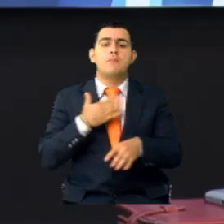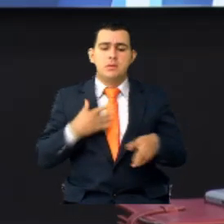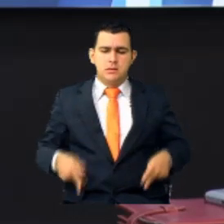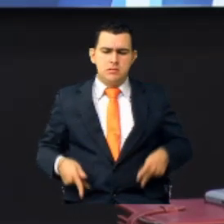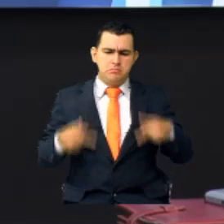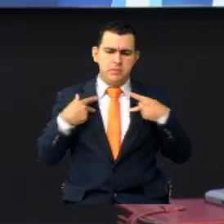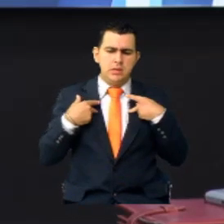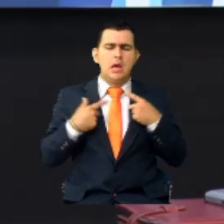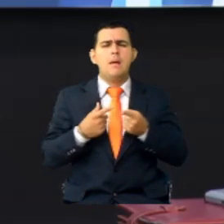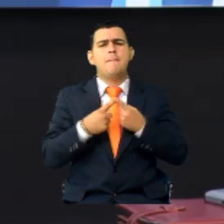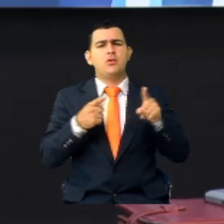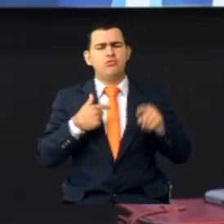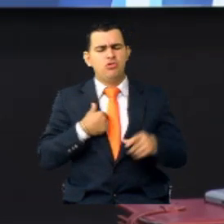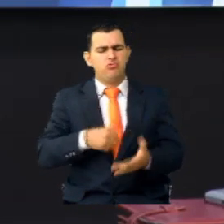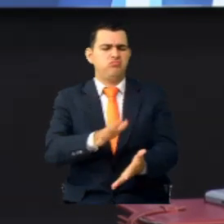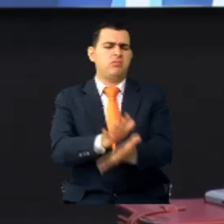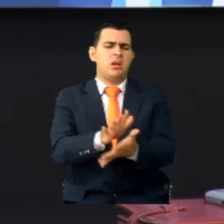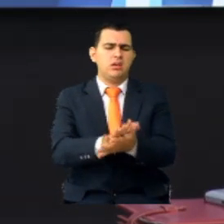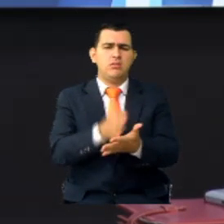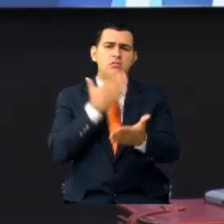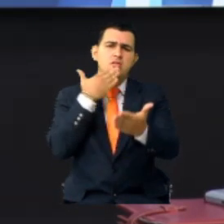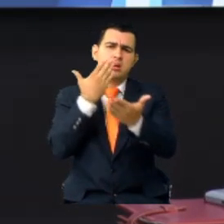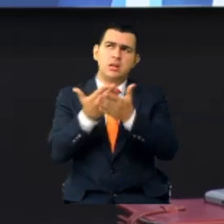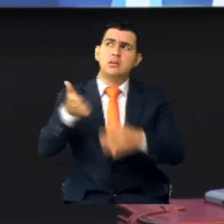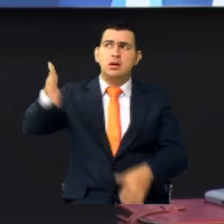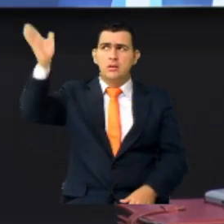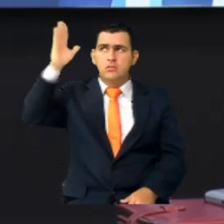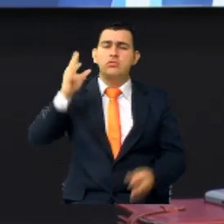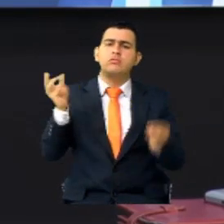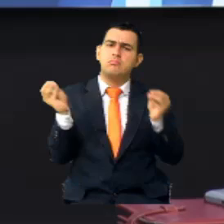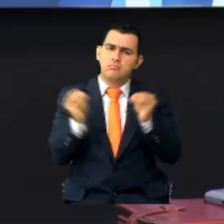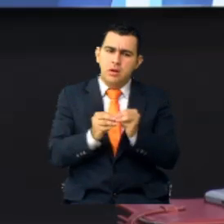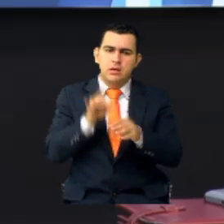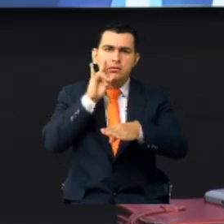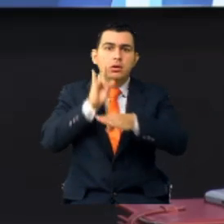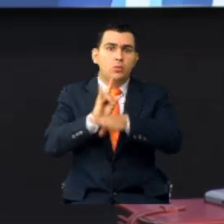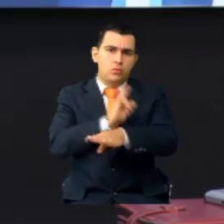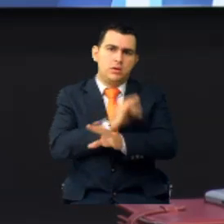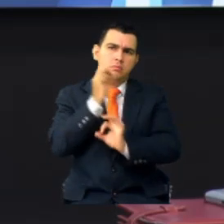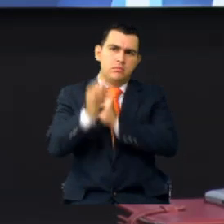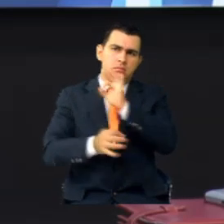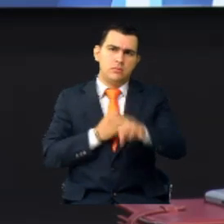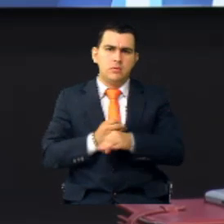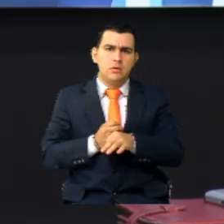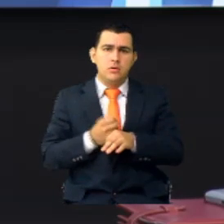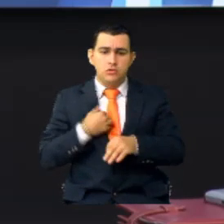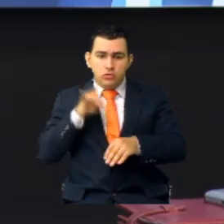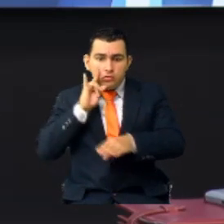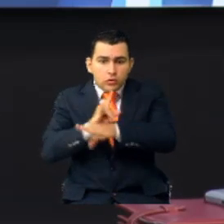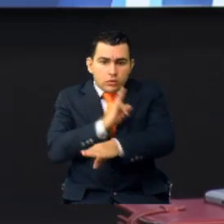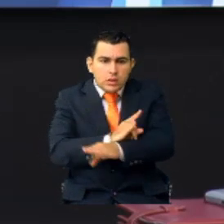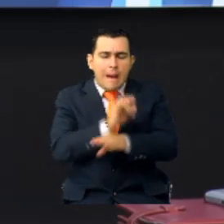a las instituciones que han estado velando por mi seguridad. La seguridad es sinónimo de progreso. Horacio Henao, el alcalde de todos,